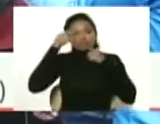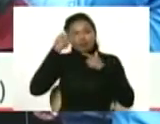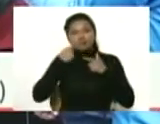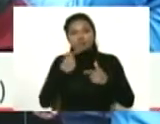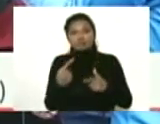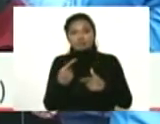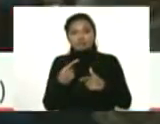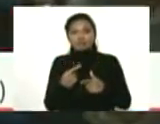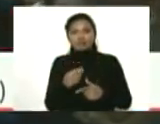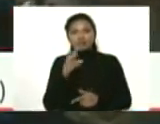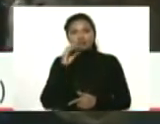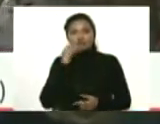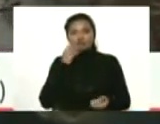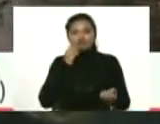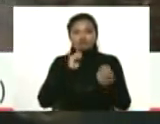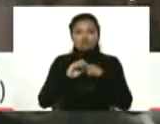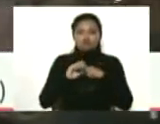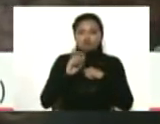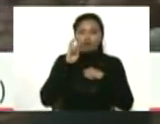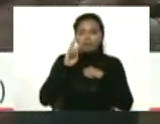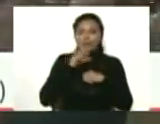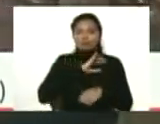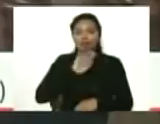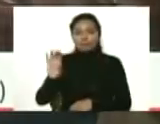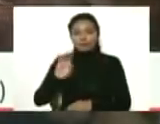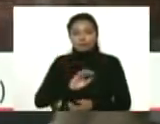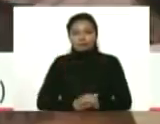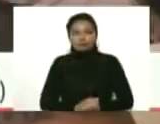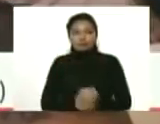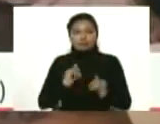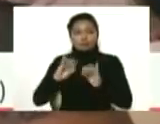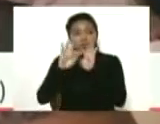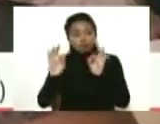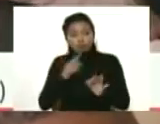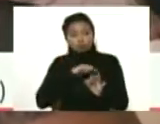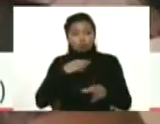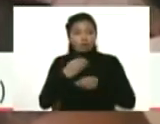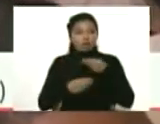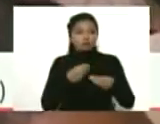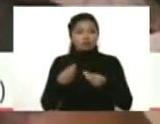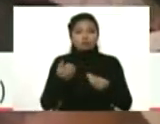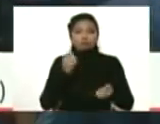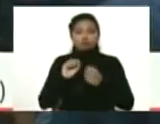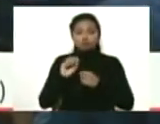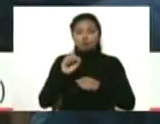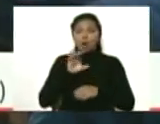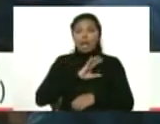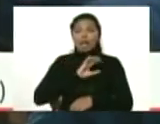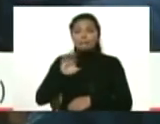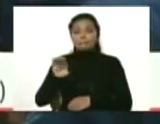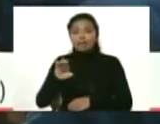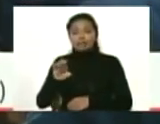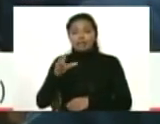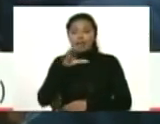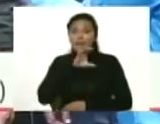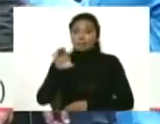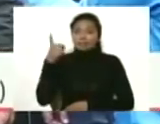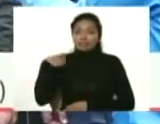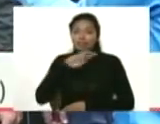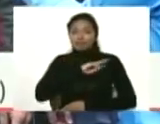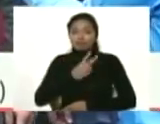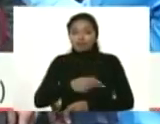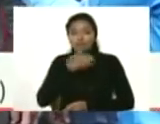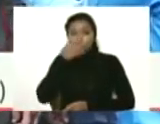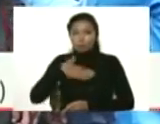la inexpugnabilidad de la patria. Así estamos haciendo inexpugnable a la patria. Que la patria tenga su poder